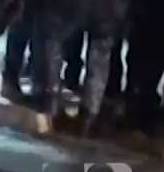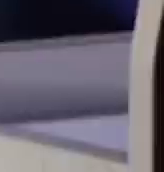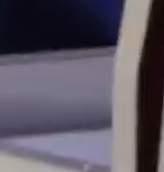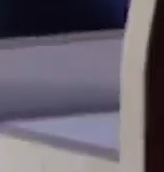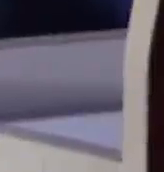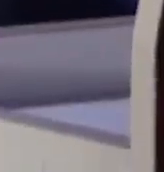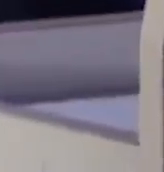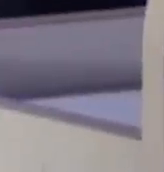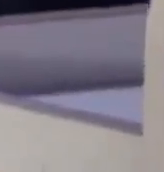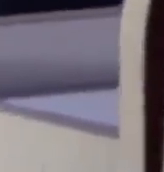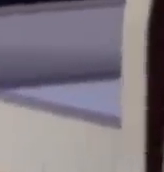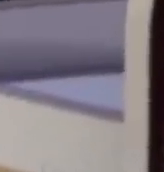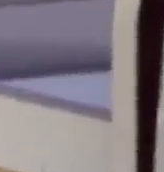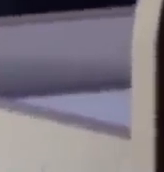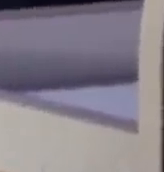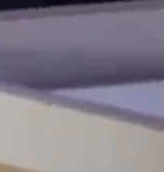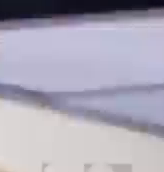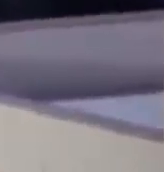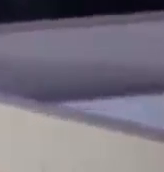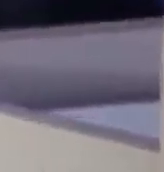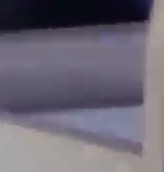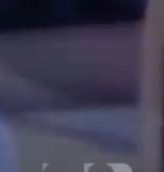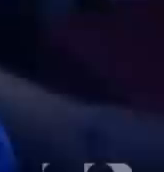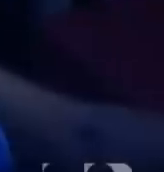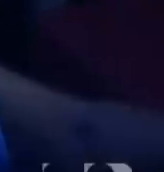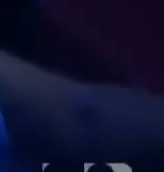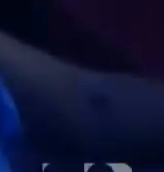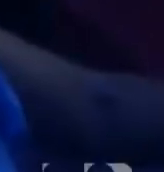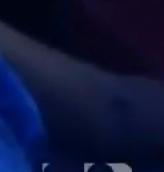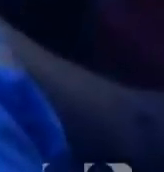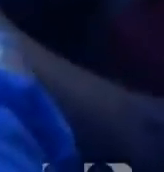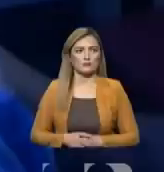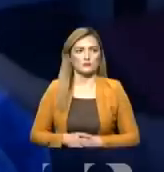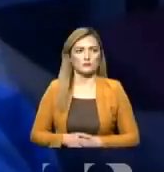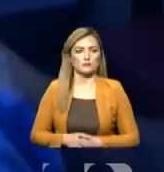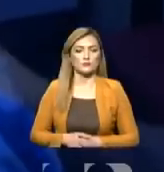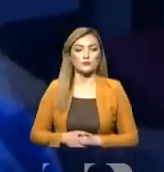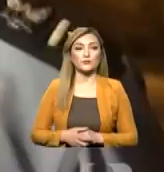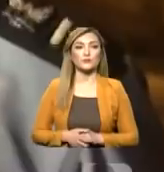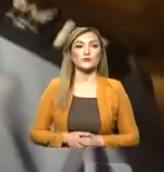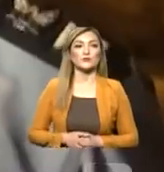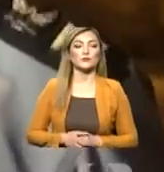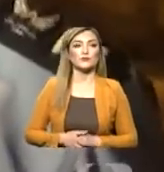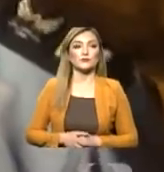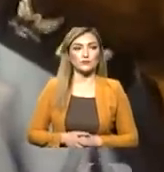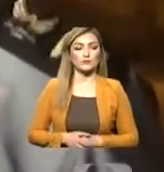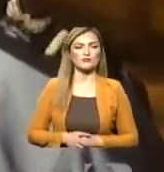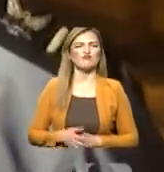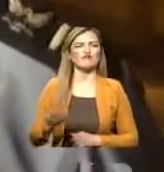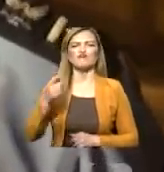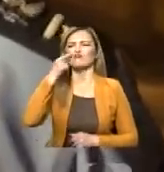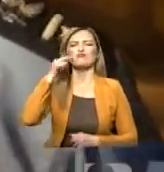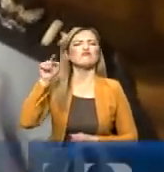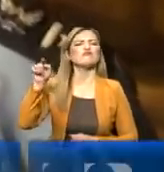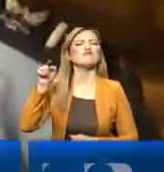este martes, donde lo esperaron autoridades ecuatorianas, intercambiaron de vehículo para luego ser llevado hasta Guayaquil. Se han realizado algunas